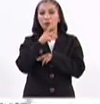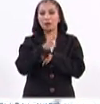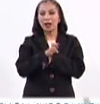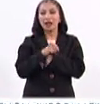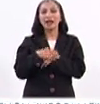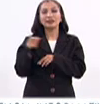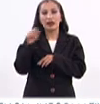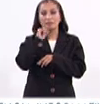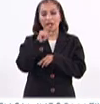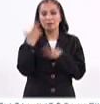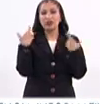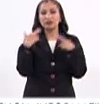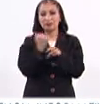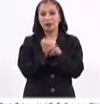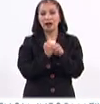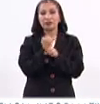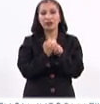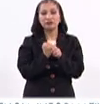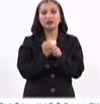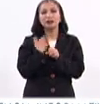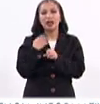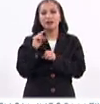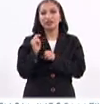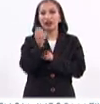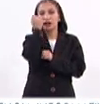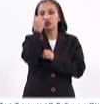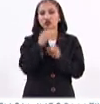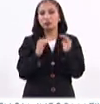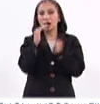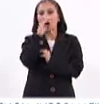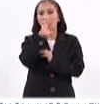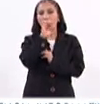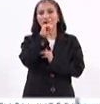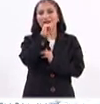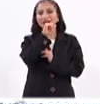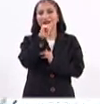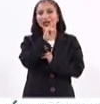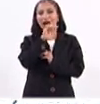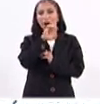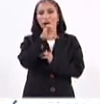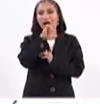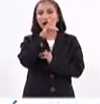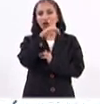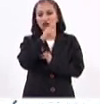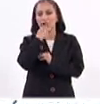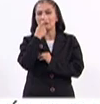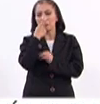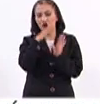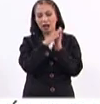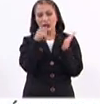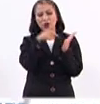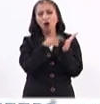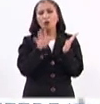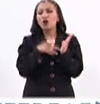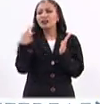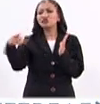Gamboa Rodríguez, también docente investigadora del Tecnológico Superior de Coatzacoalco. Estamos platicando pues sobre este libro,